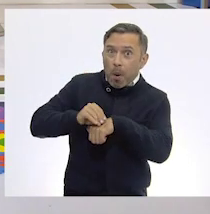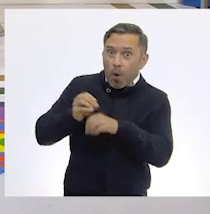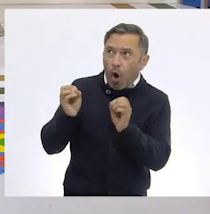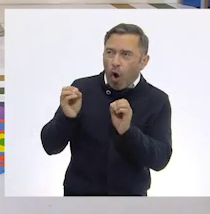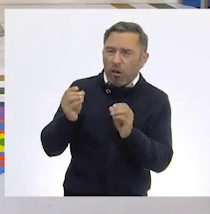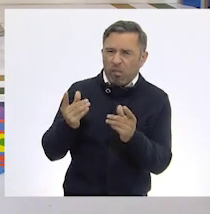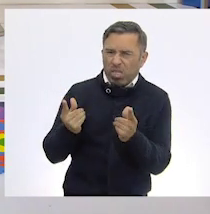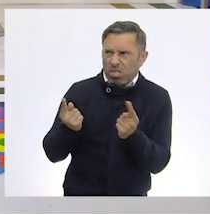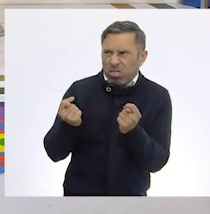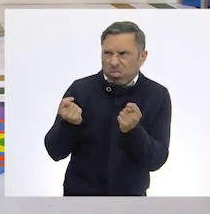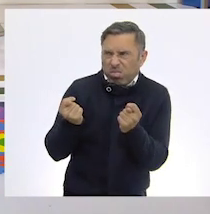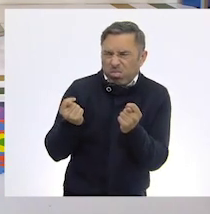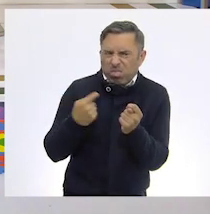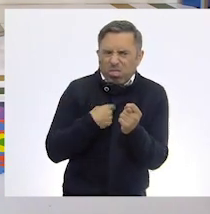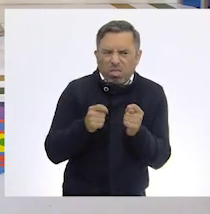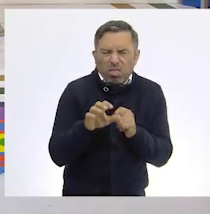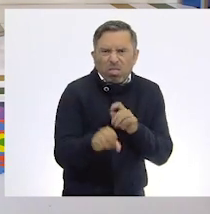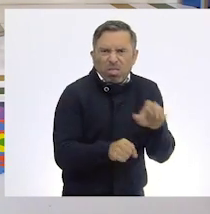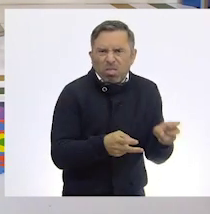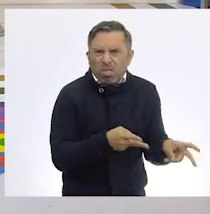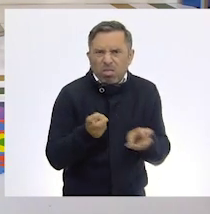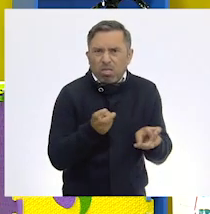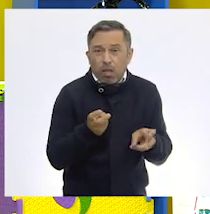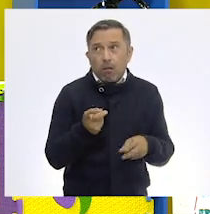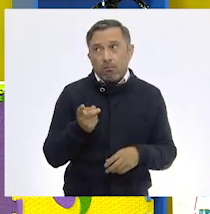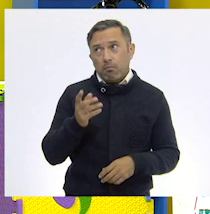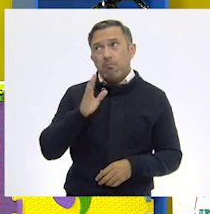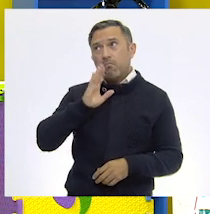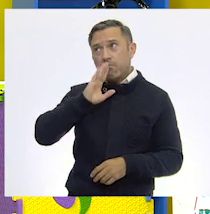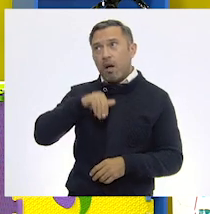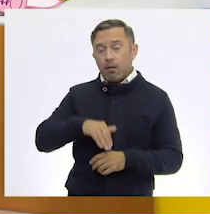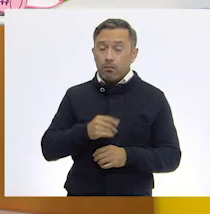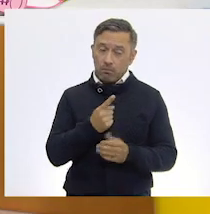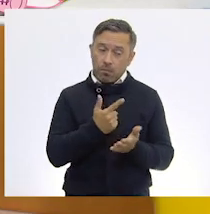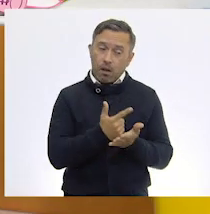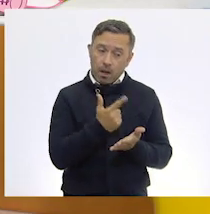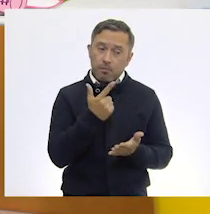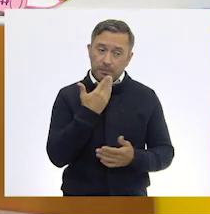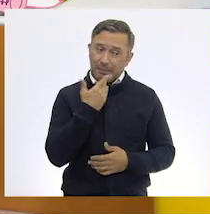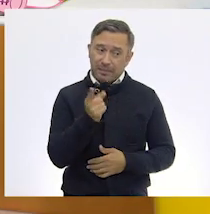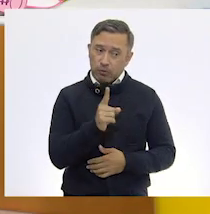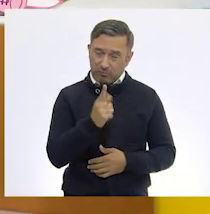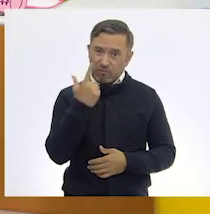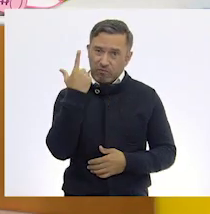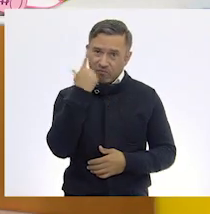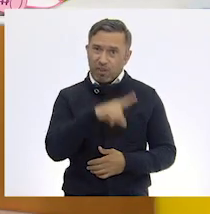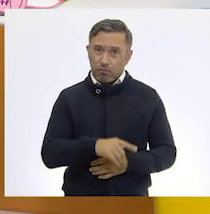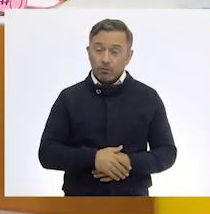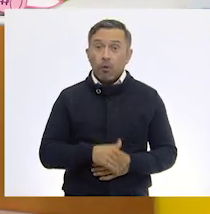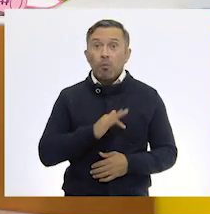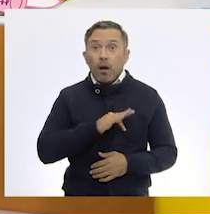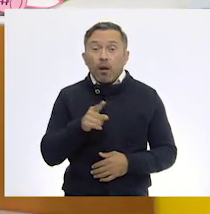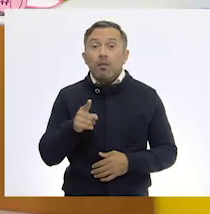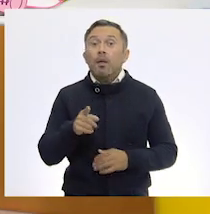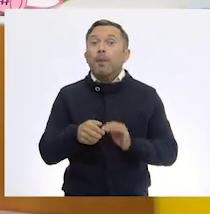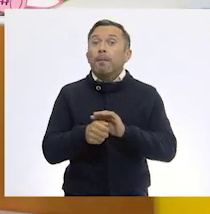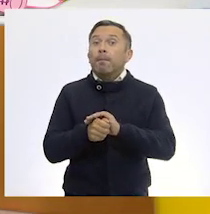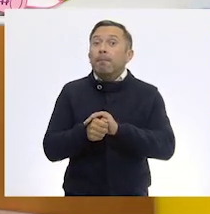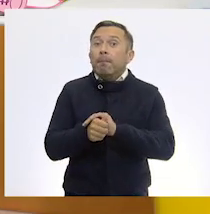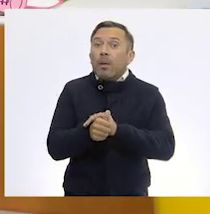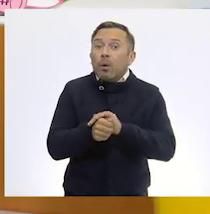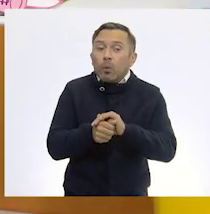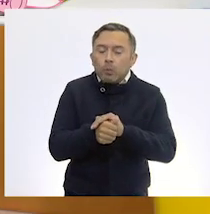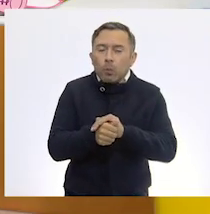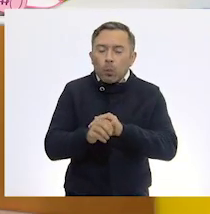Panchito. Es muy grave. Y feo. Muy feo. La captura incidental de tortugas al pescar peces para alimentación